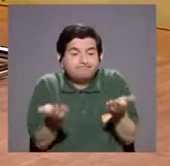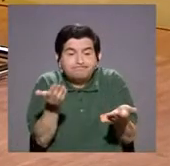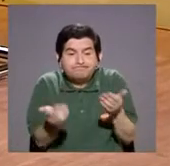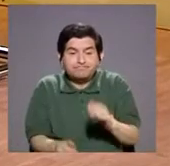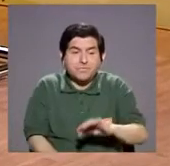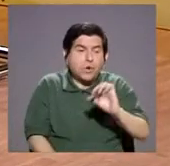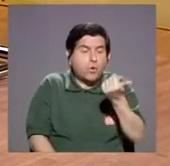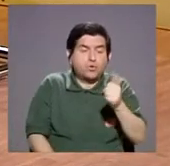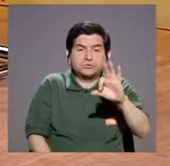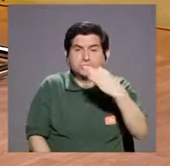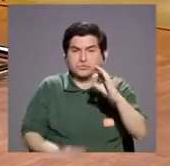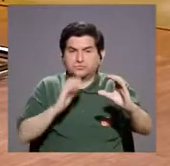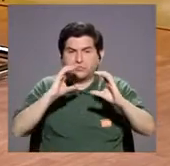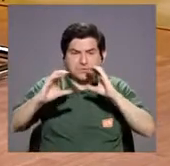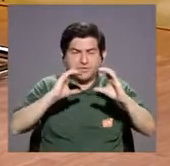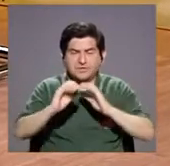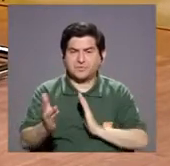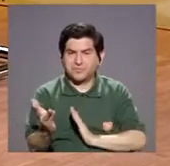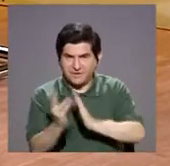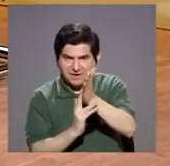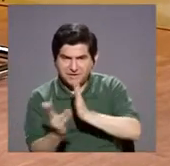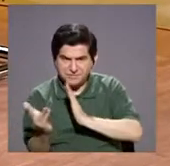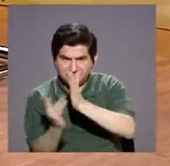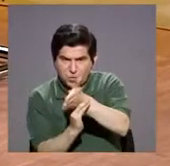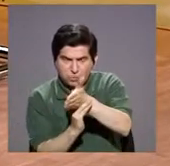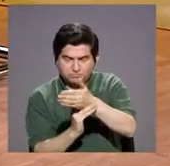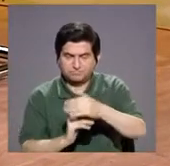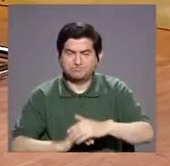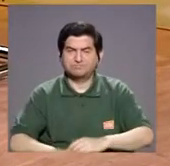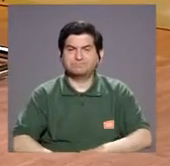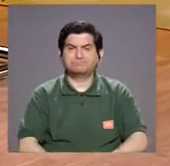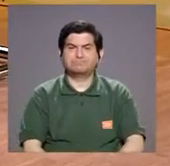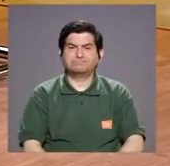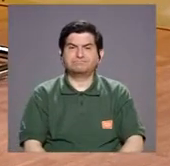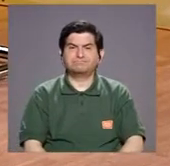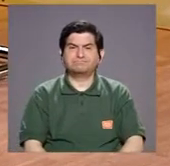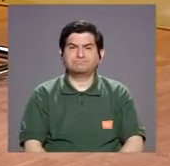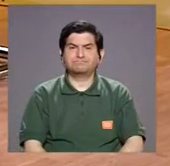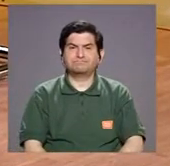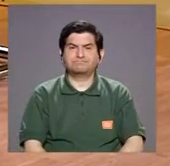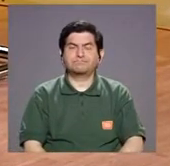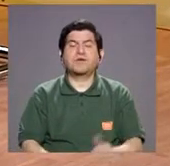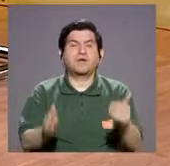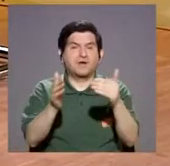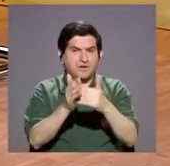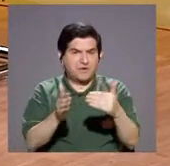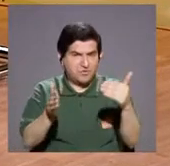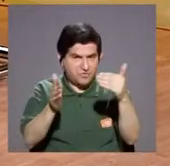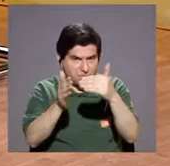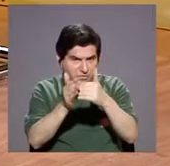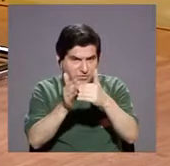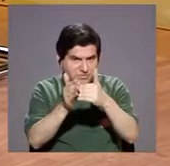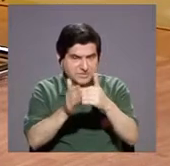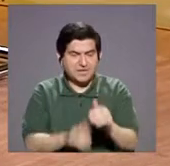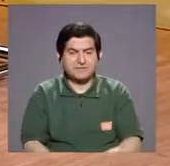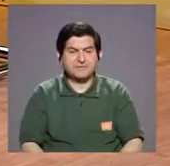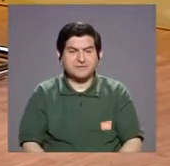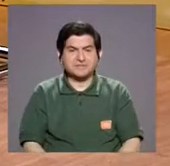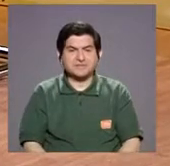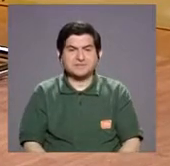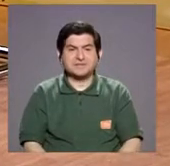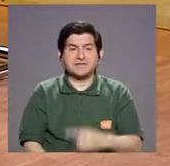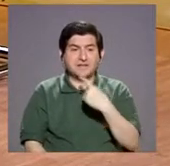hay otros medios de acceso y de nuevo la presencia